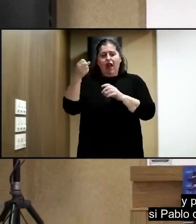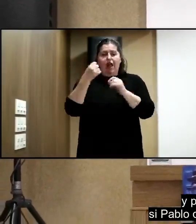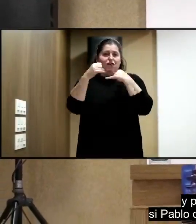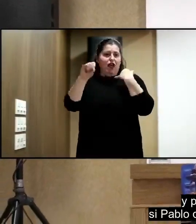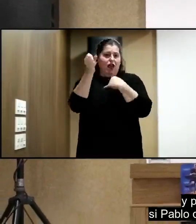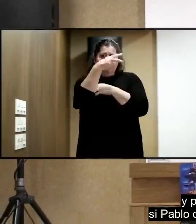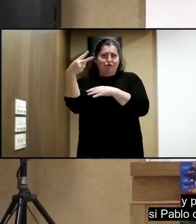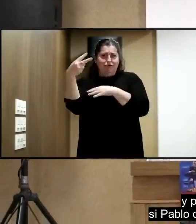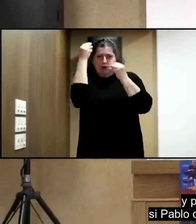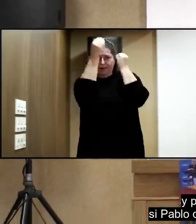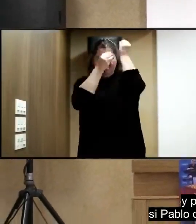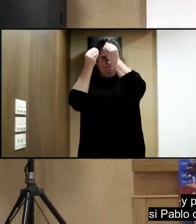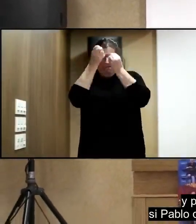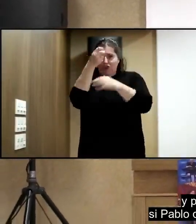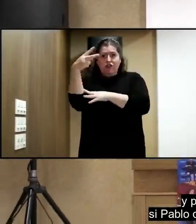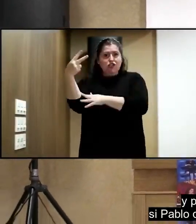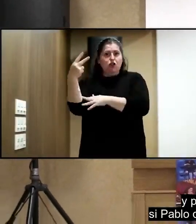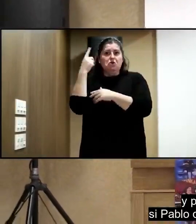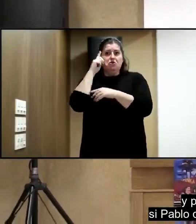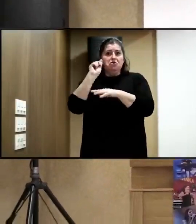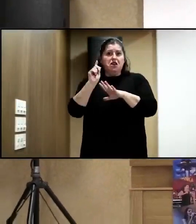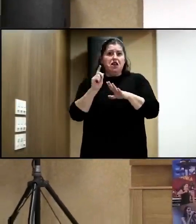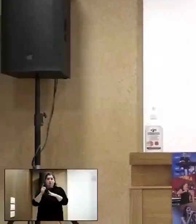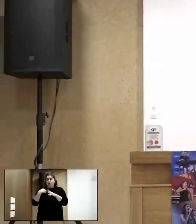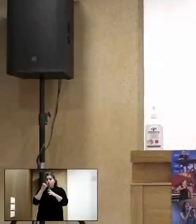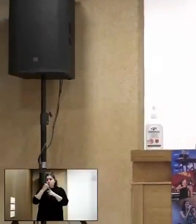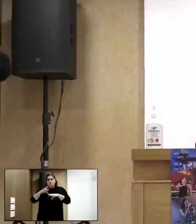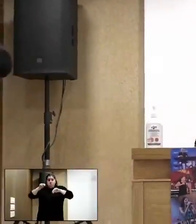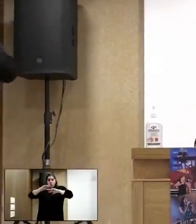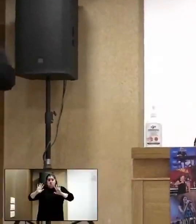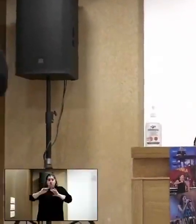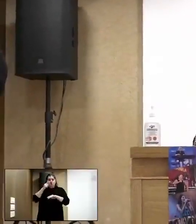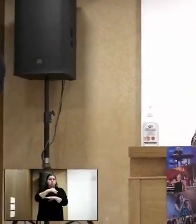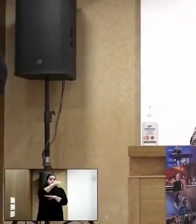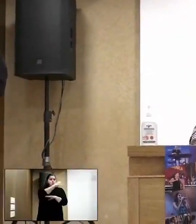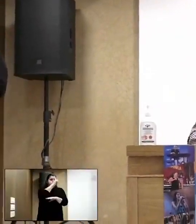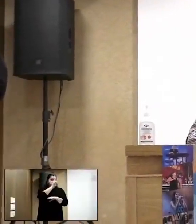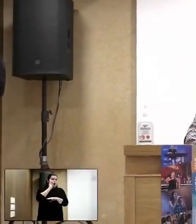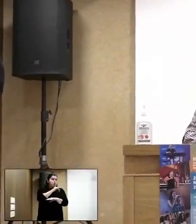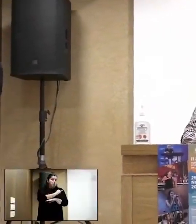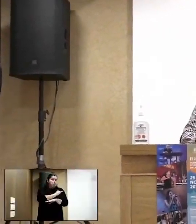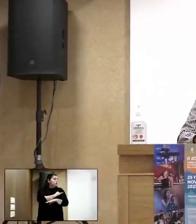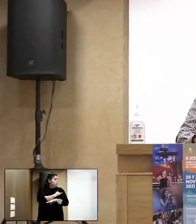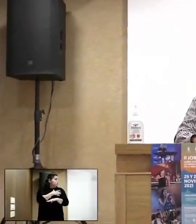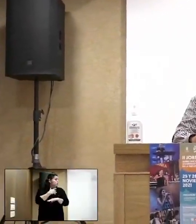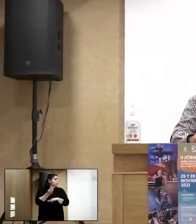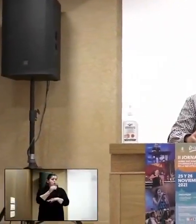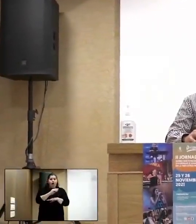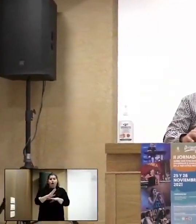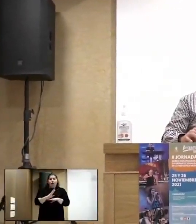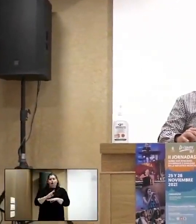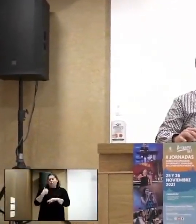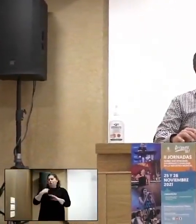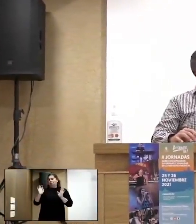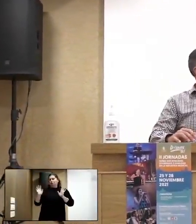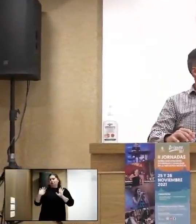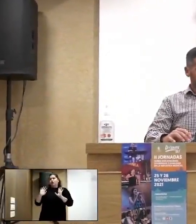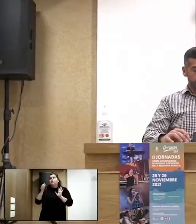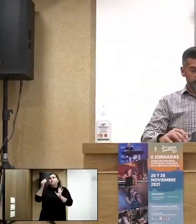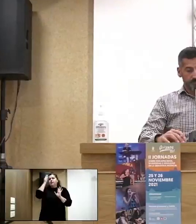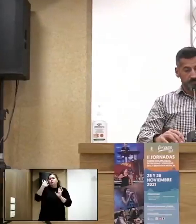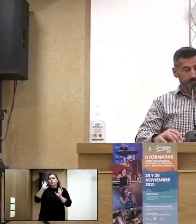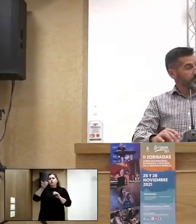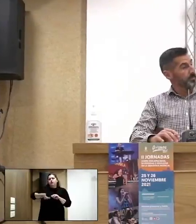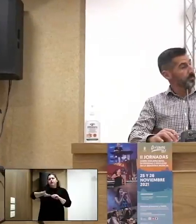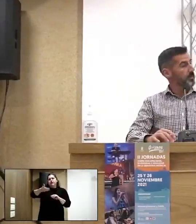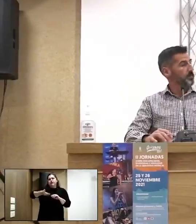Y, por mi parte, no sé si Pablo quiere añadir algo más o… No. En fin, creo que es importante